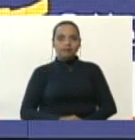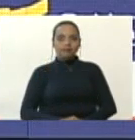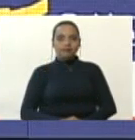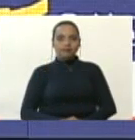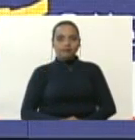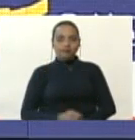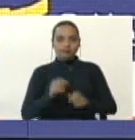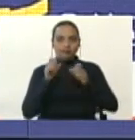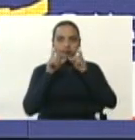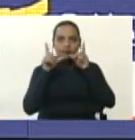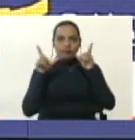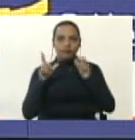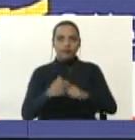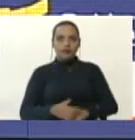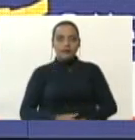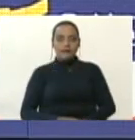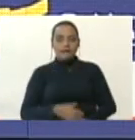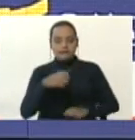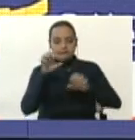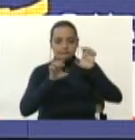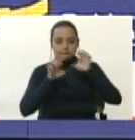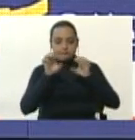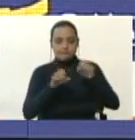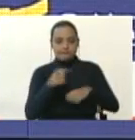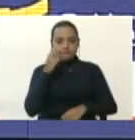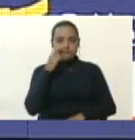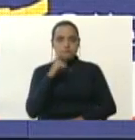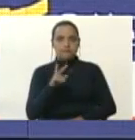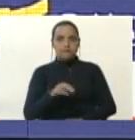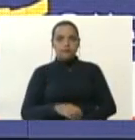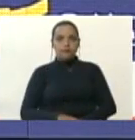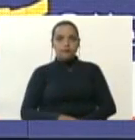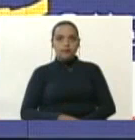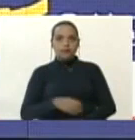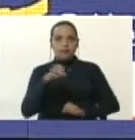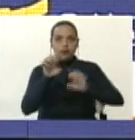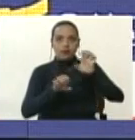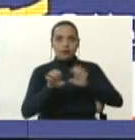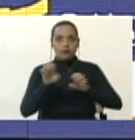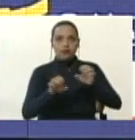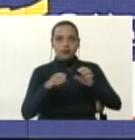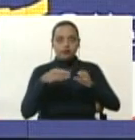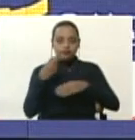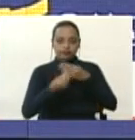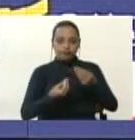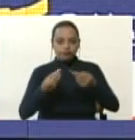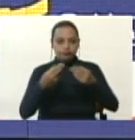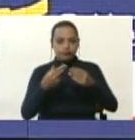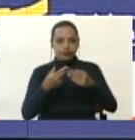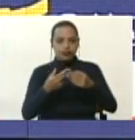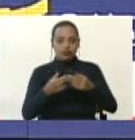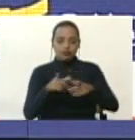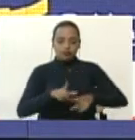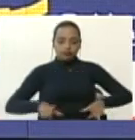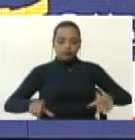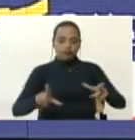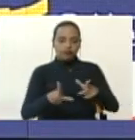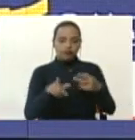En consulta, fíjense ustedes, consultas realizadas por los consultorios populares.